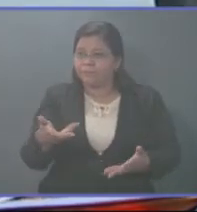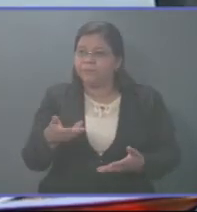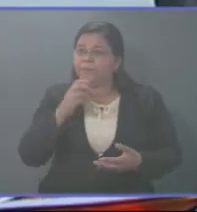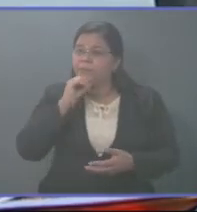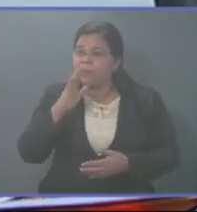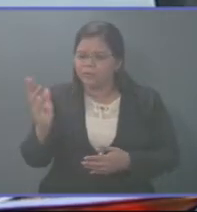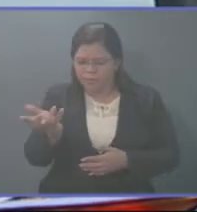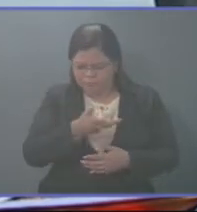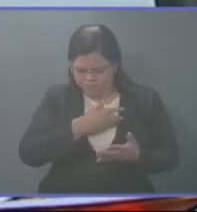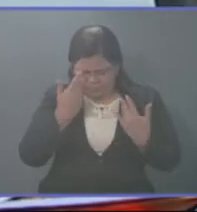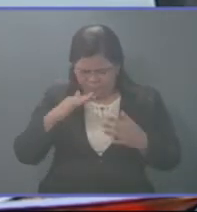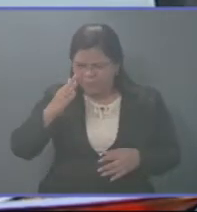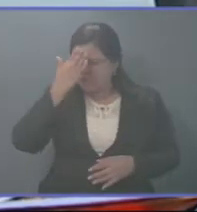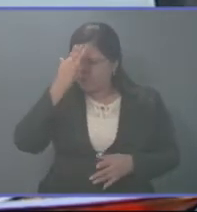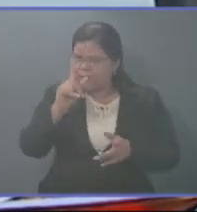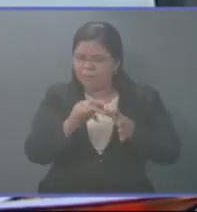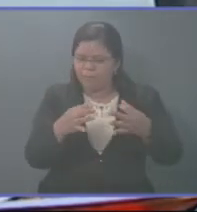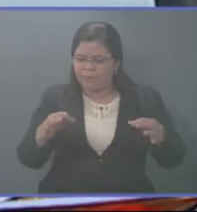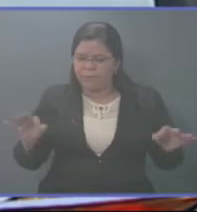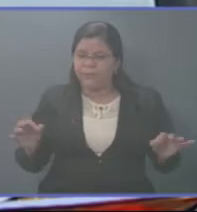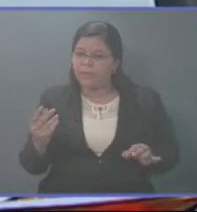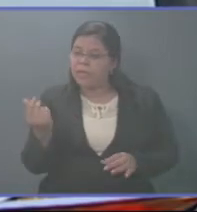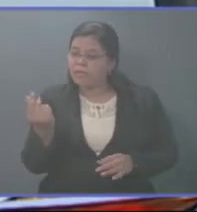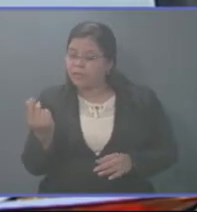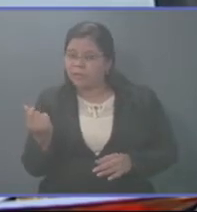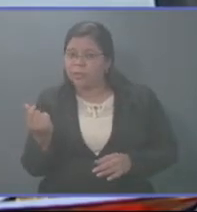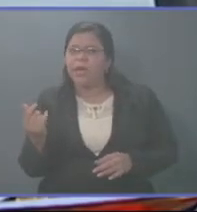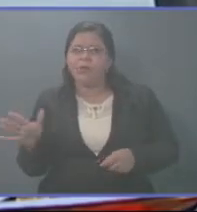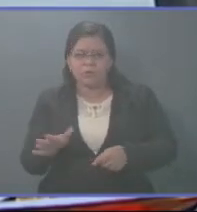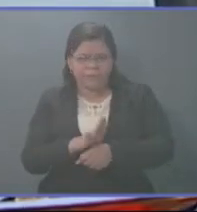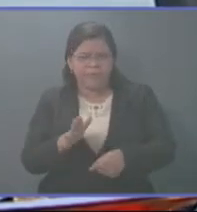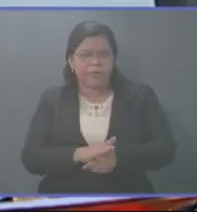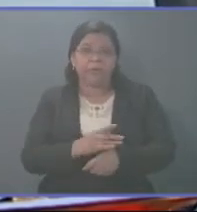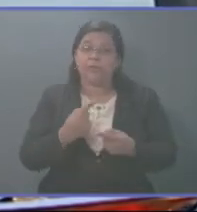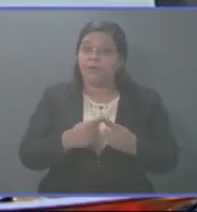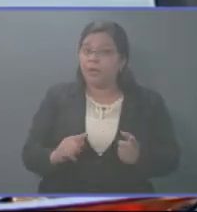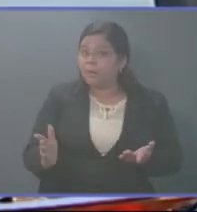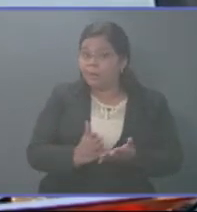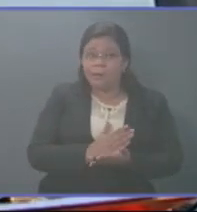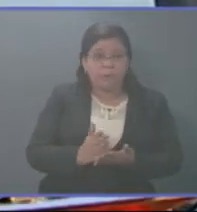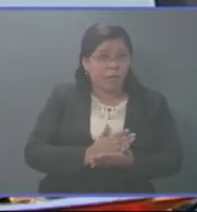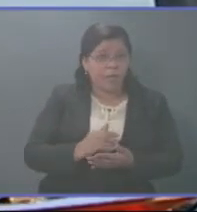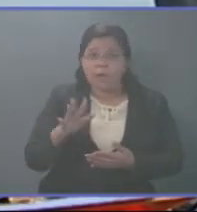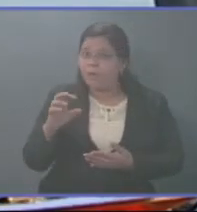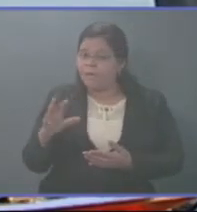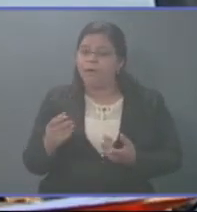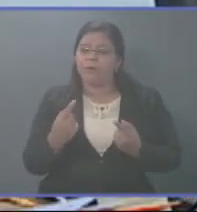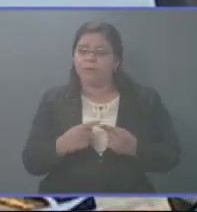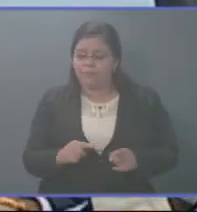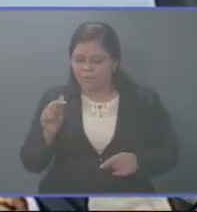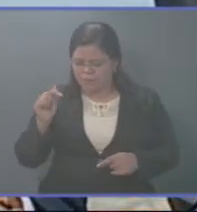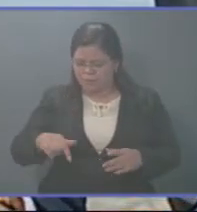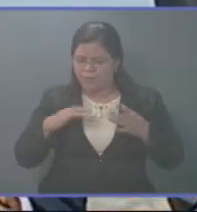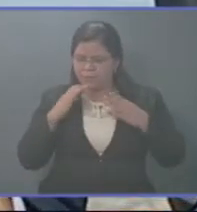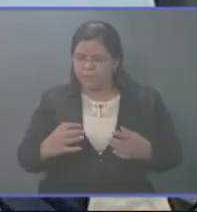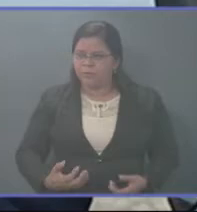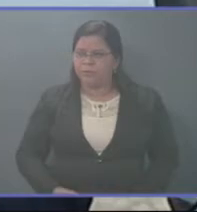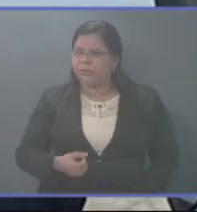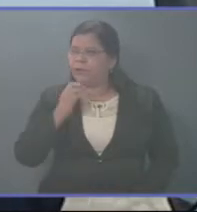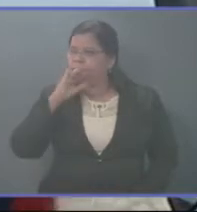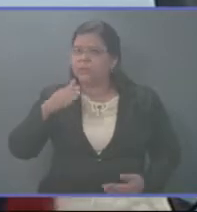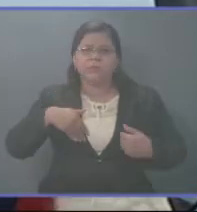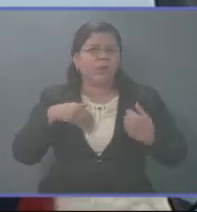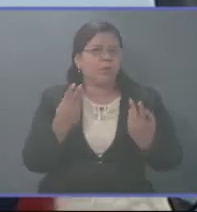los escuchamos: el dinero alcanza cuando nadie se lo roba. Pero el actual gobierno hoy dice que no